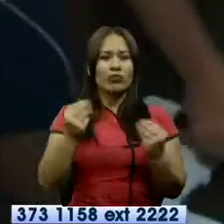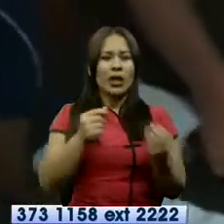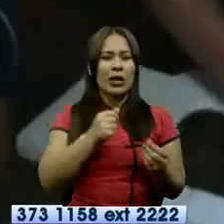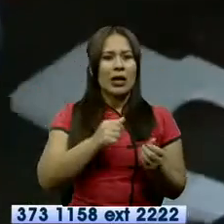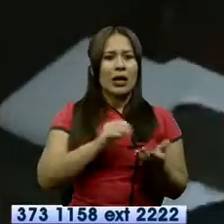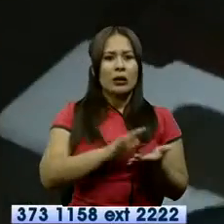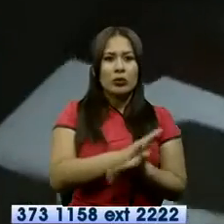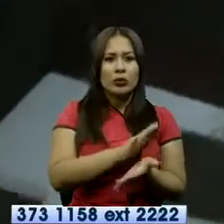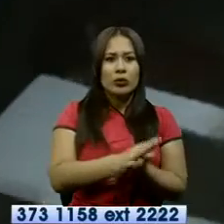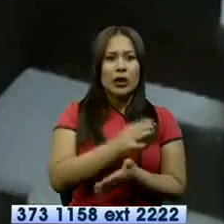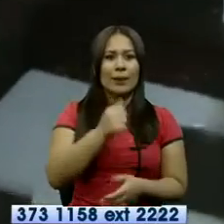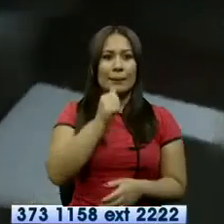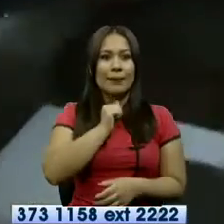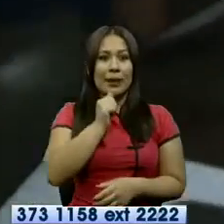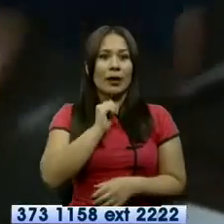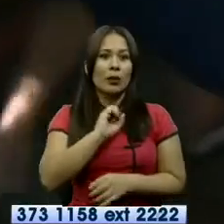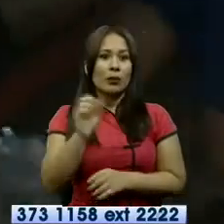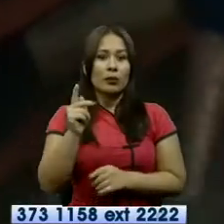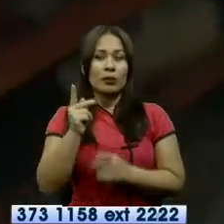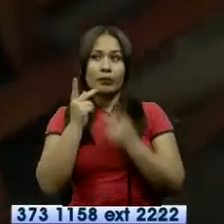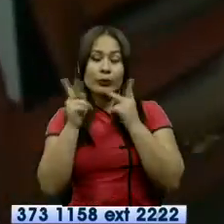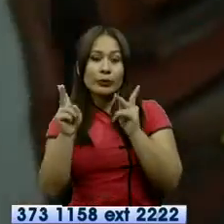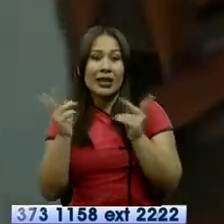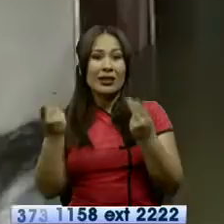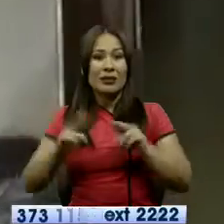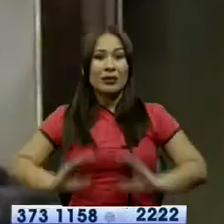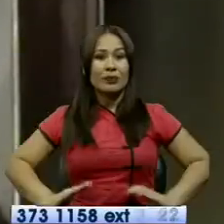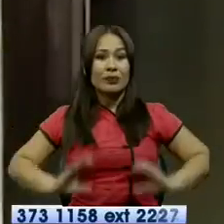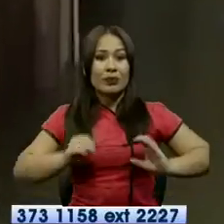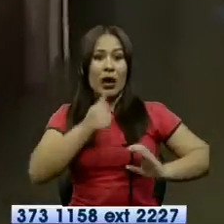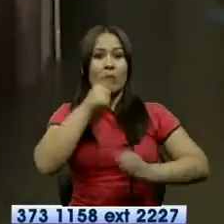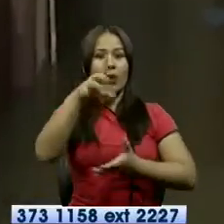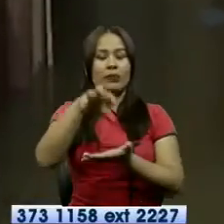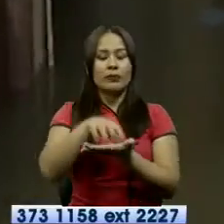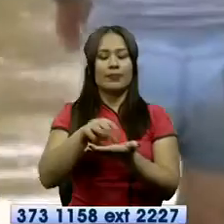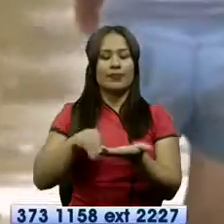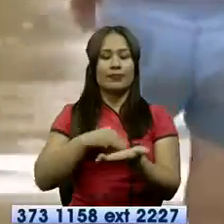Desde la provincia de Manabí, informó Johnny Armendáriz.